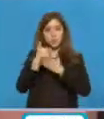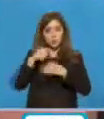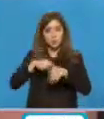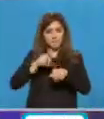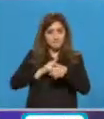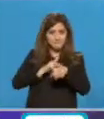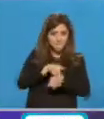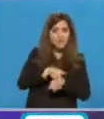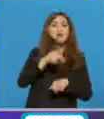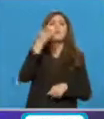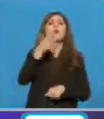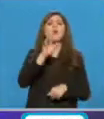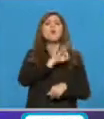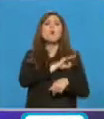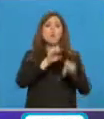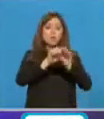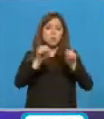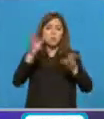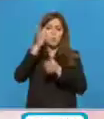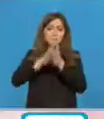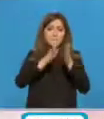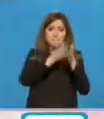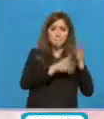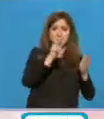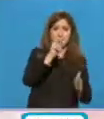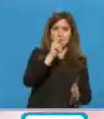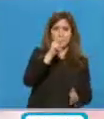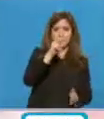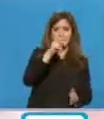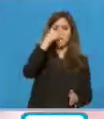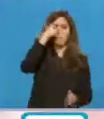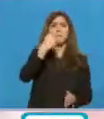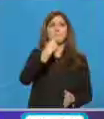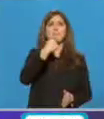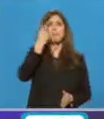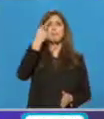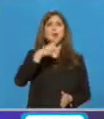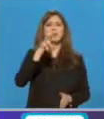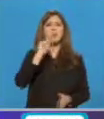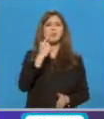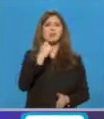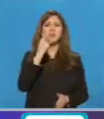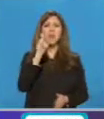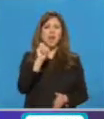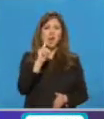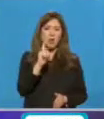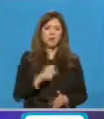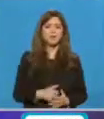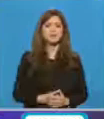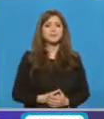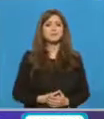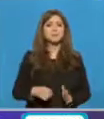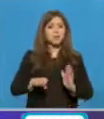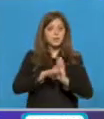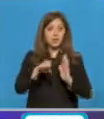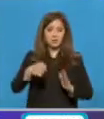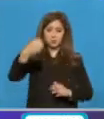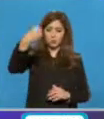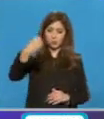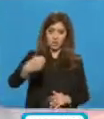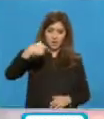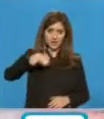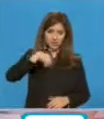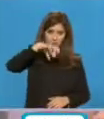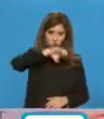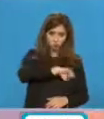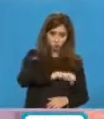bien. pepino, le puedes poner algo de Exactamente. sabor Sí. para que Exacto. no sepa el Para problema, que no ¿no? sepa, o solo agua. Sí, inclusive, por ejemplo, en una jarra, a mí lo que me encanta hacer es